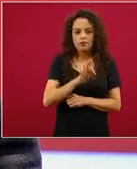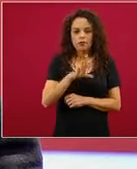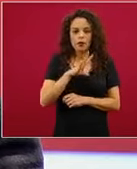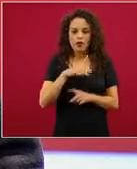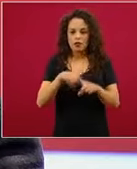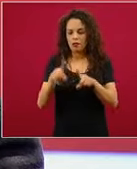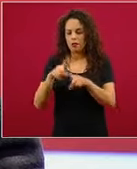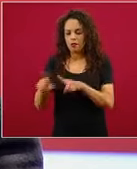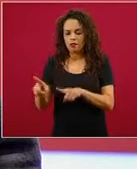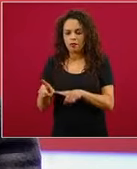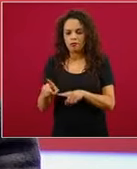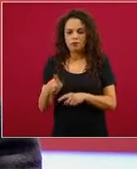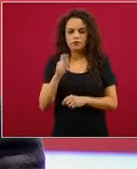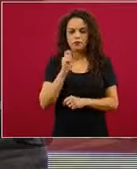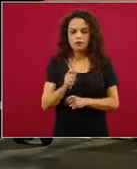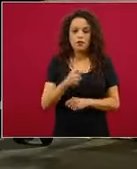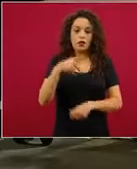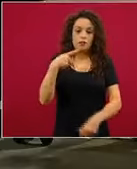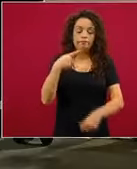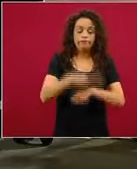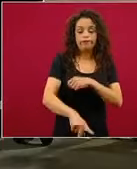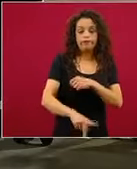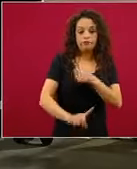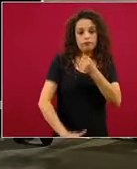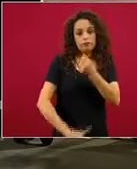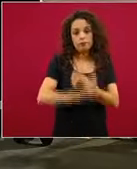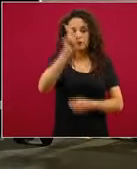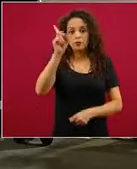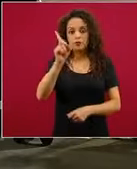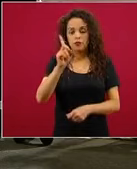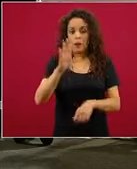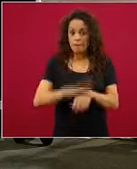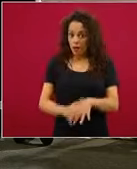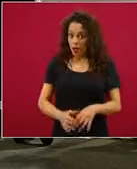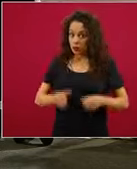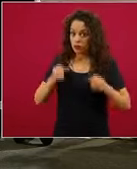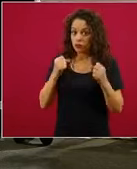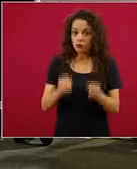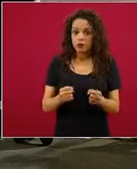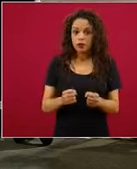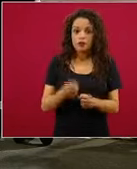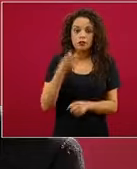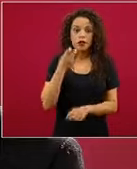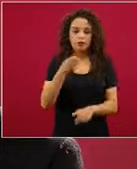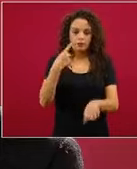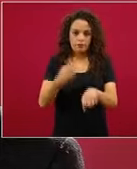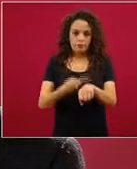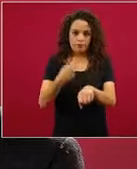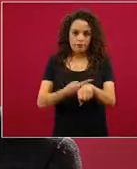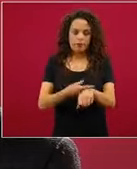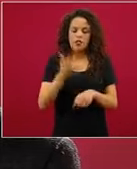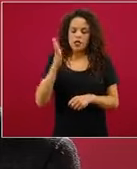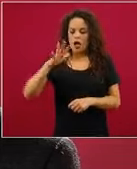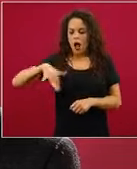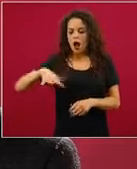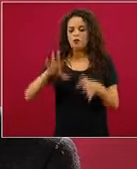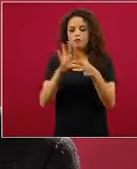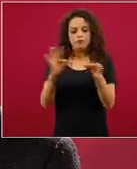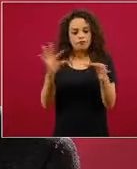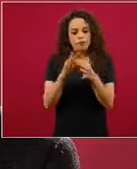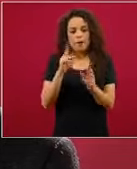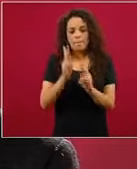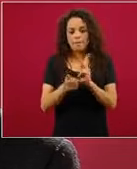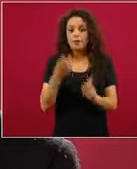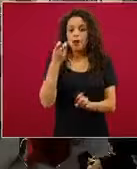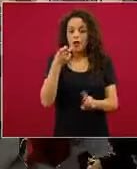sobre el riesgo, la intensidad del fenómeno. Hemos platicado que esto